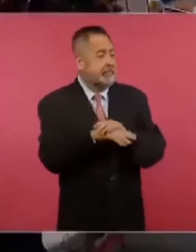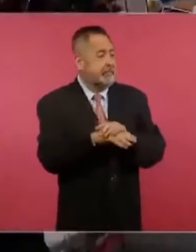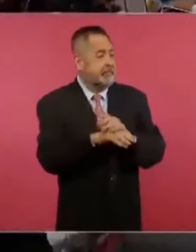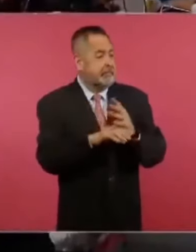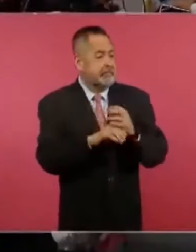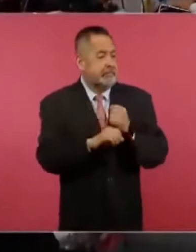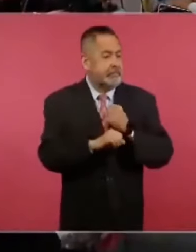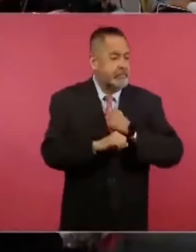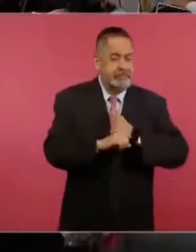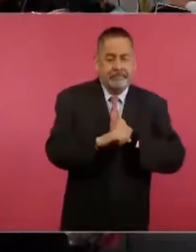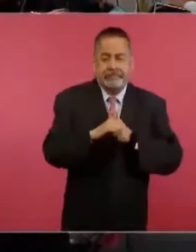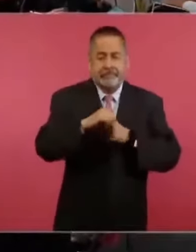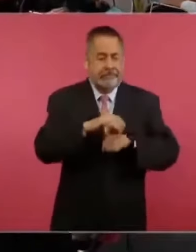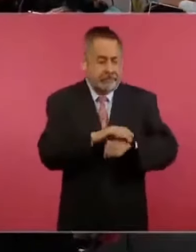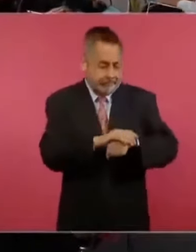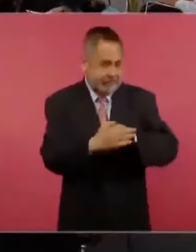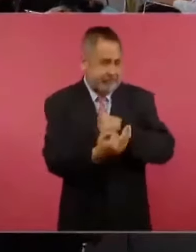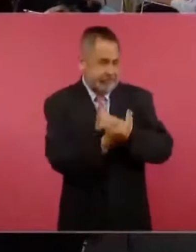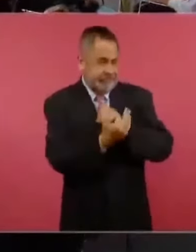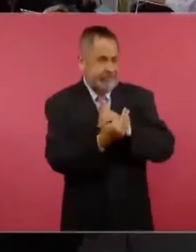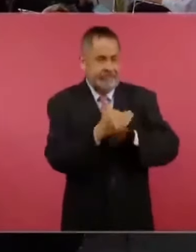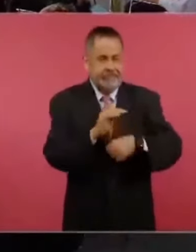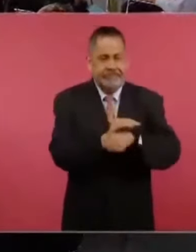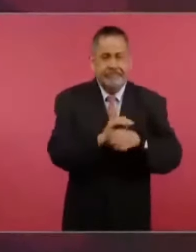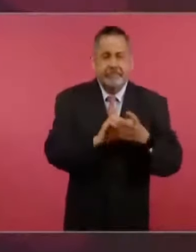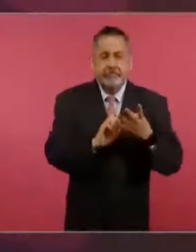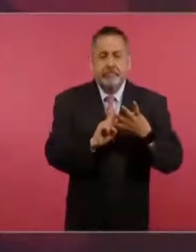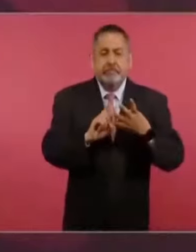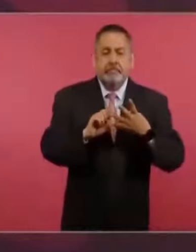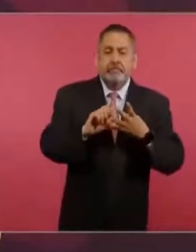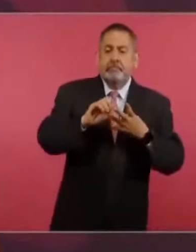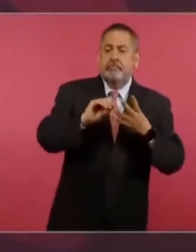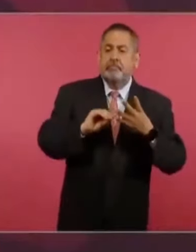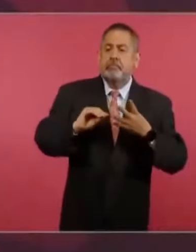haciendo relaciones de complicidad.